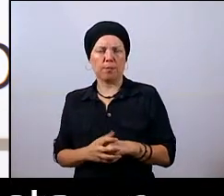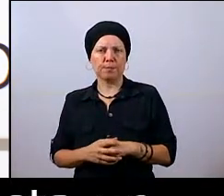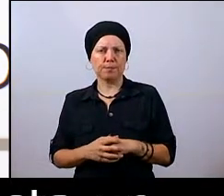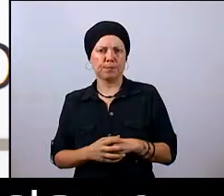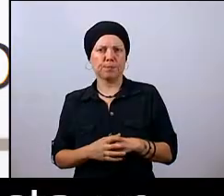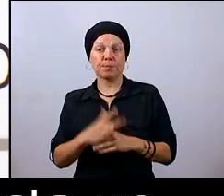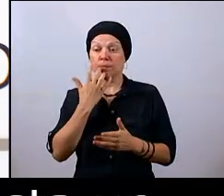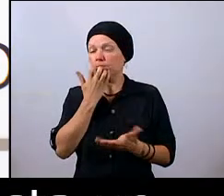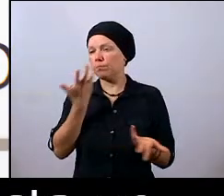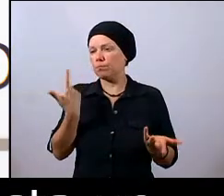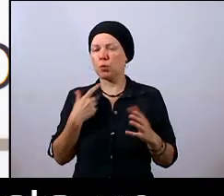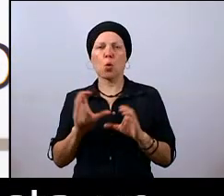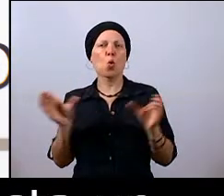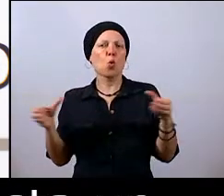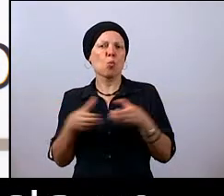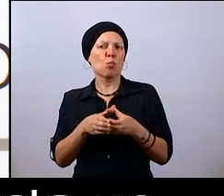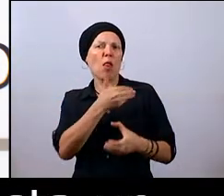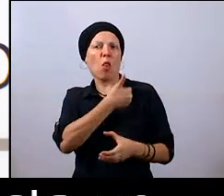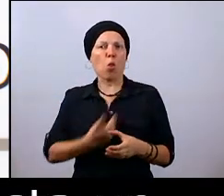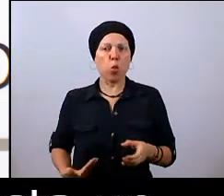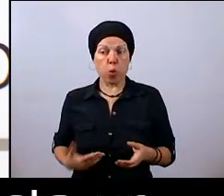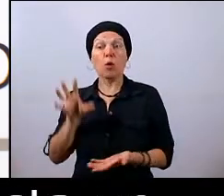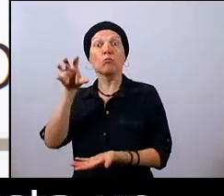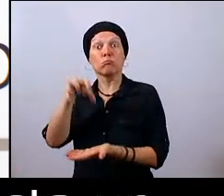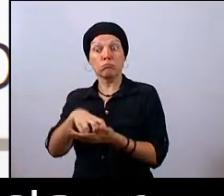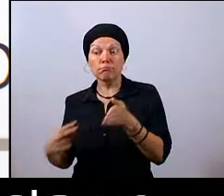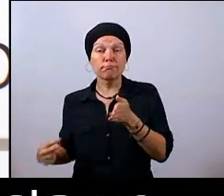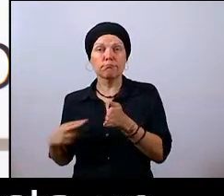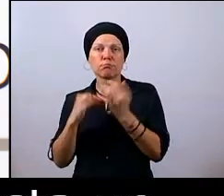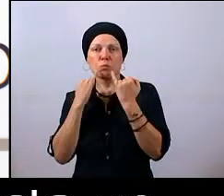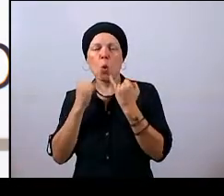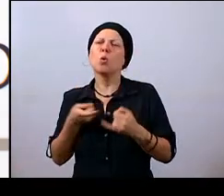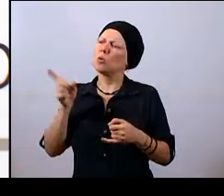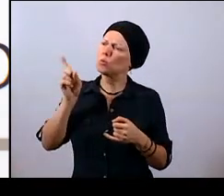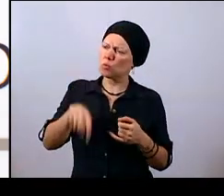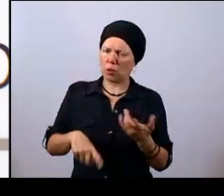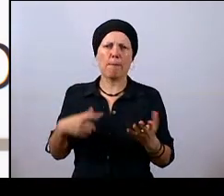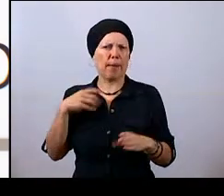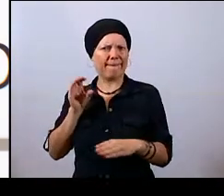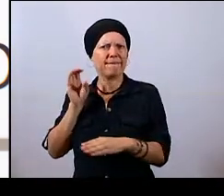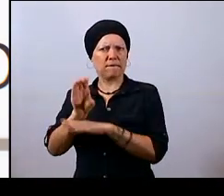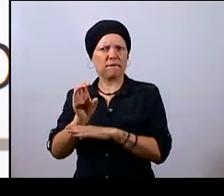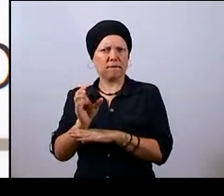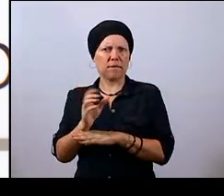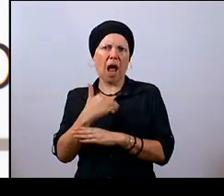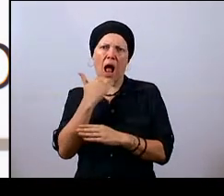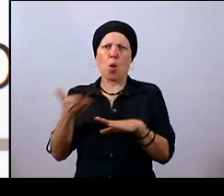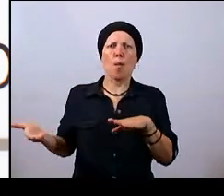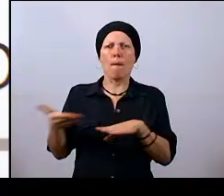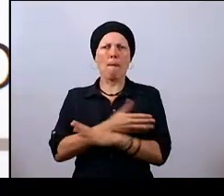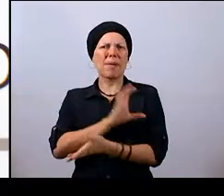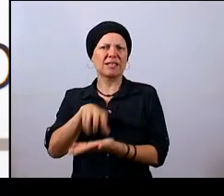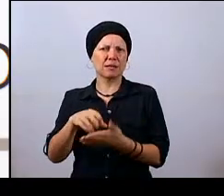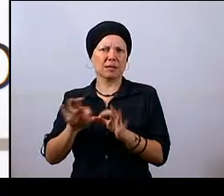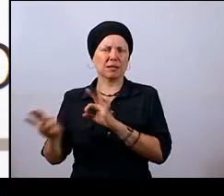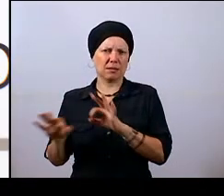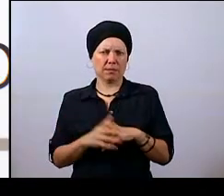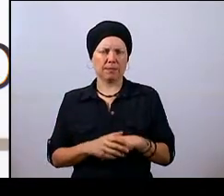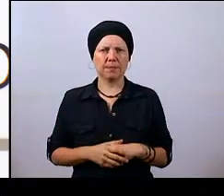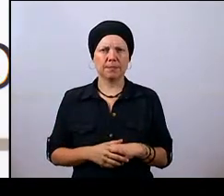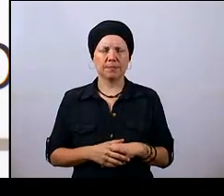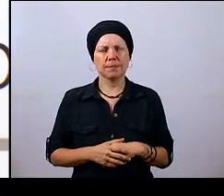se instalen en comunidades de propietarios, también se va a financiar una preinstalación